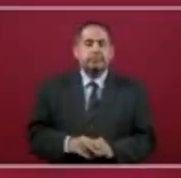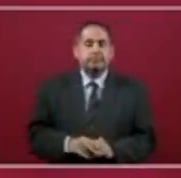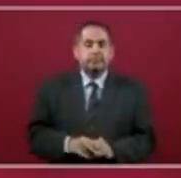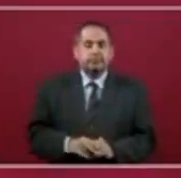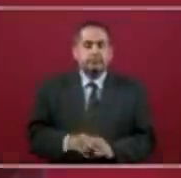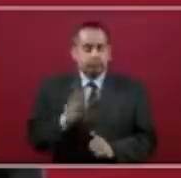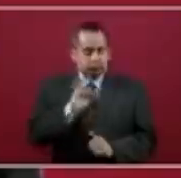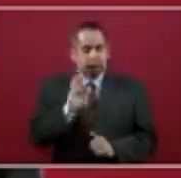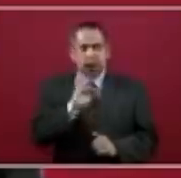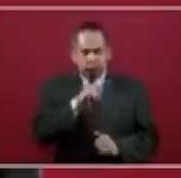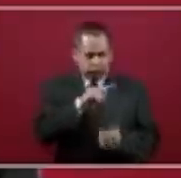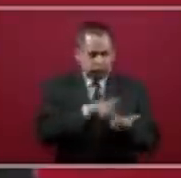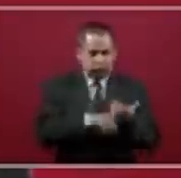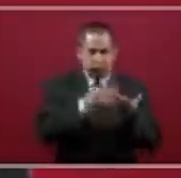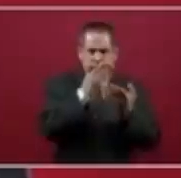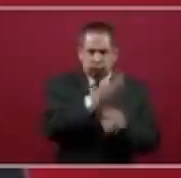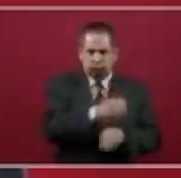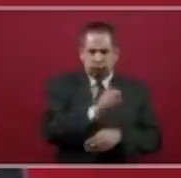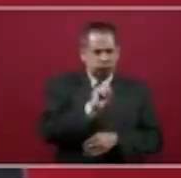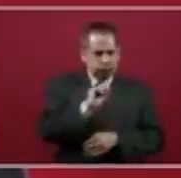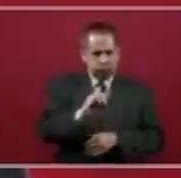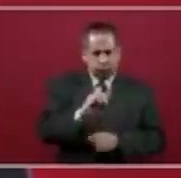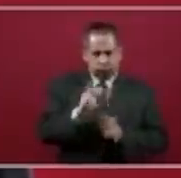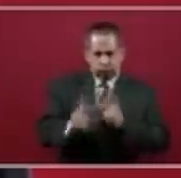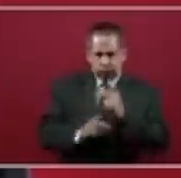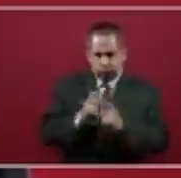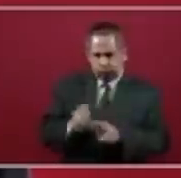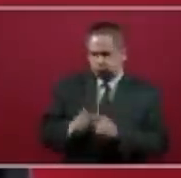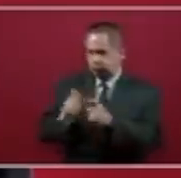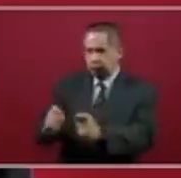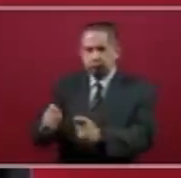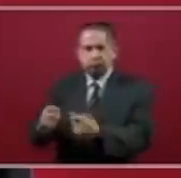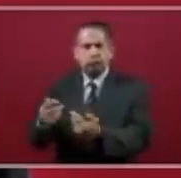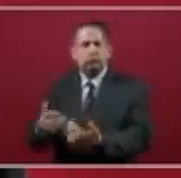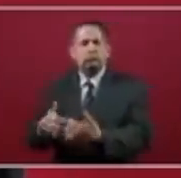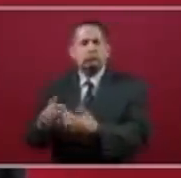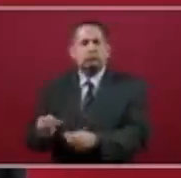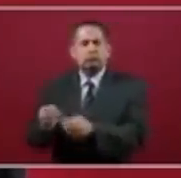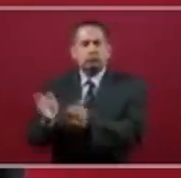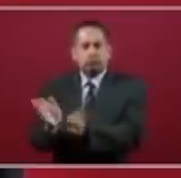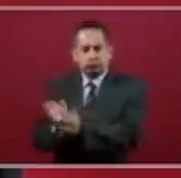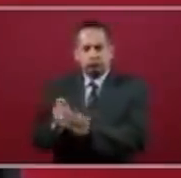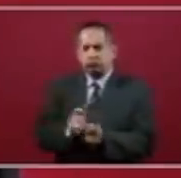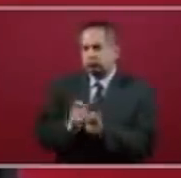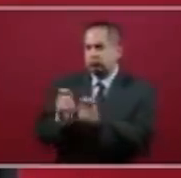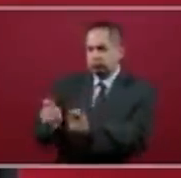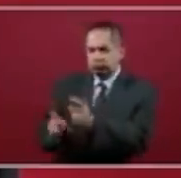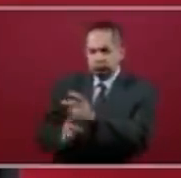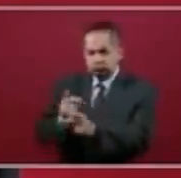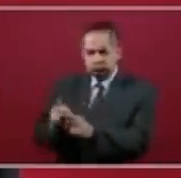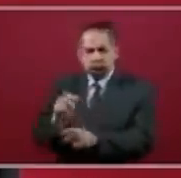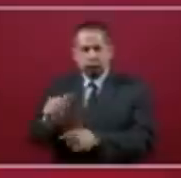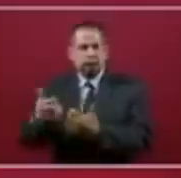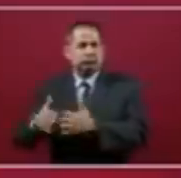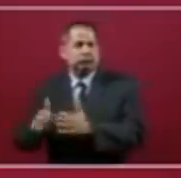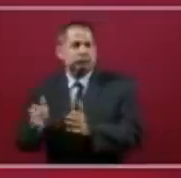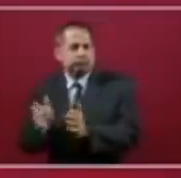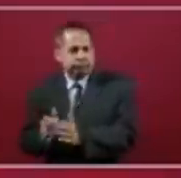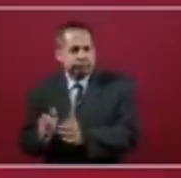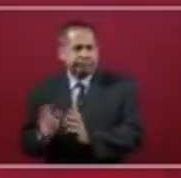que los bancos sí le daban crédito al pequeño comercio, o sí le dan crédito a las pequeñas